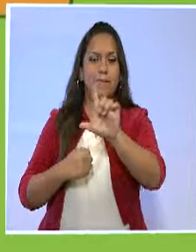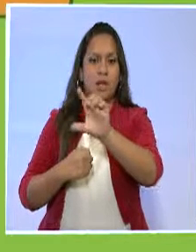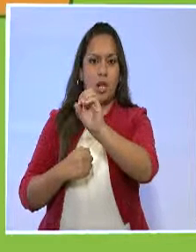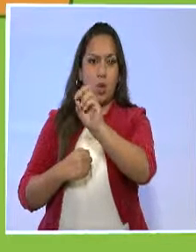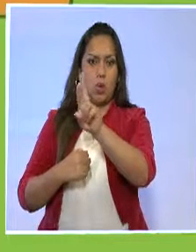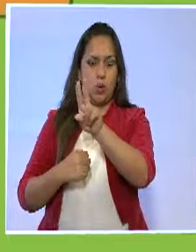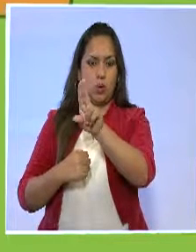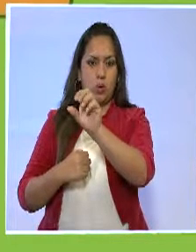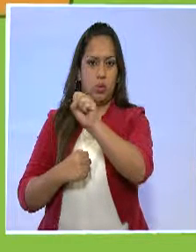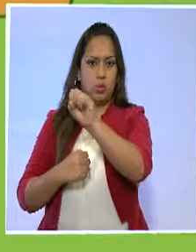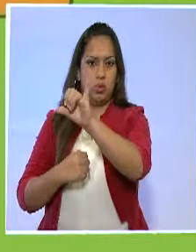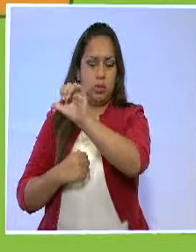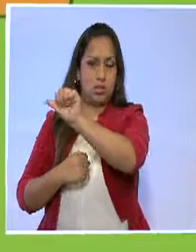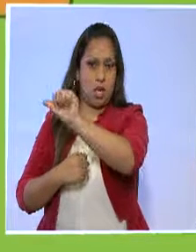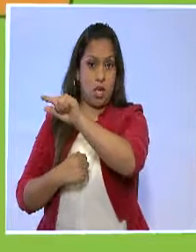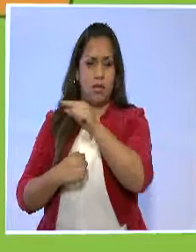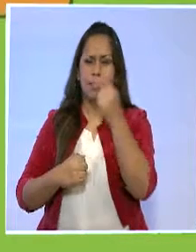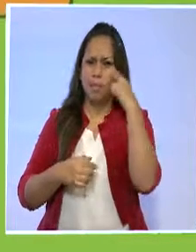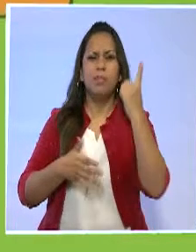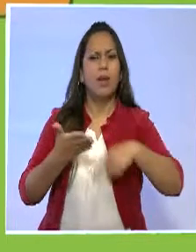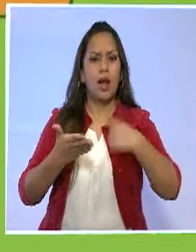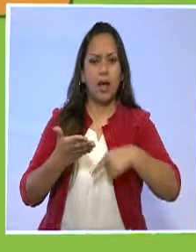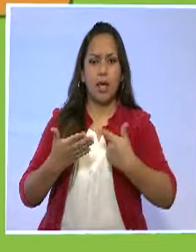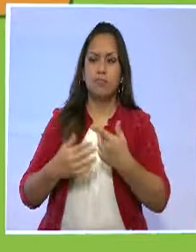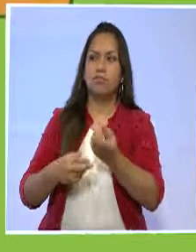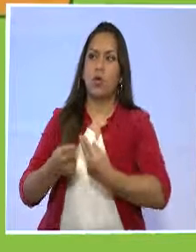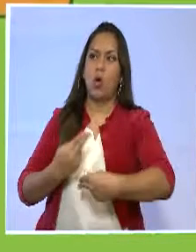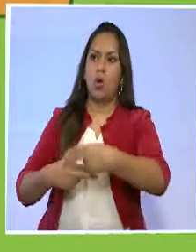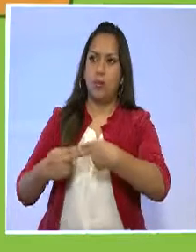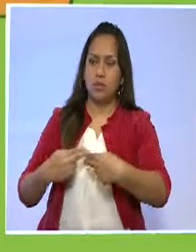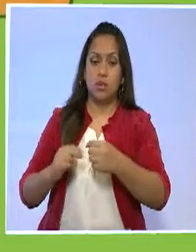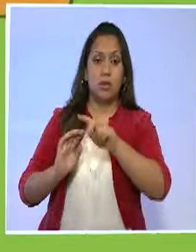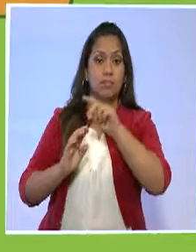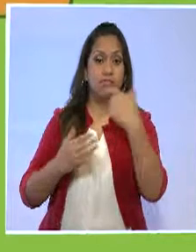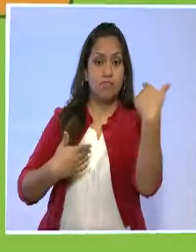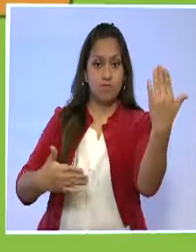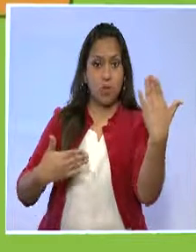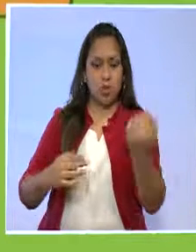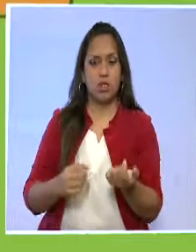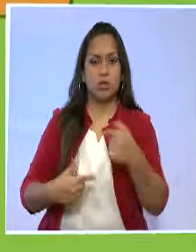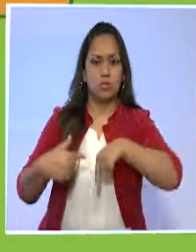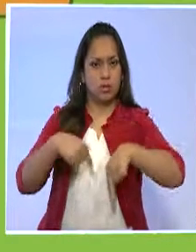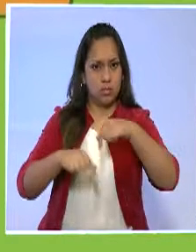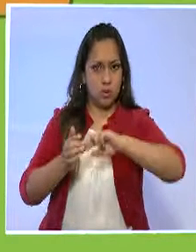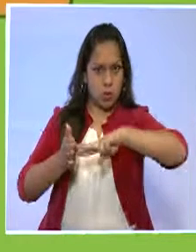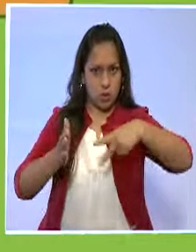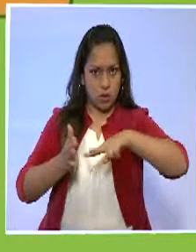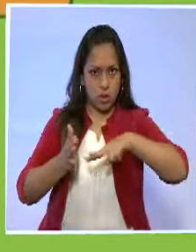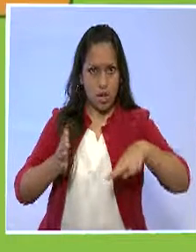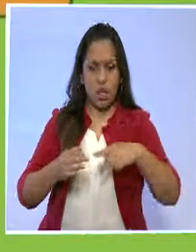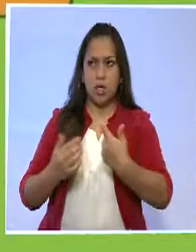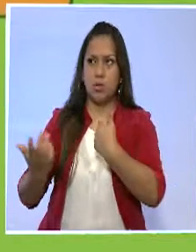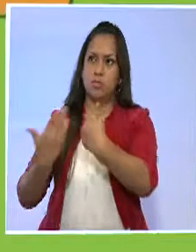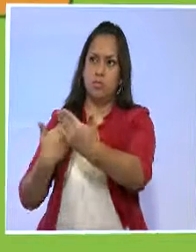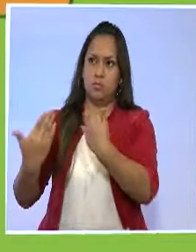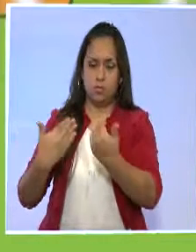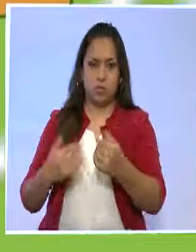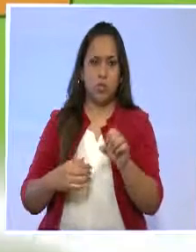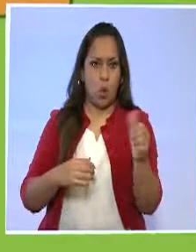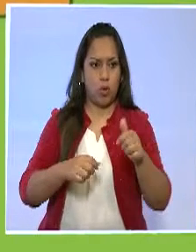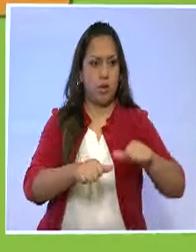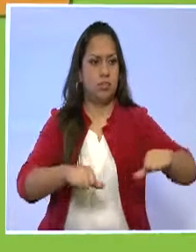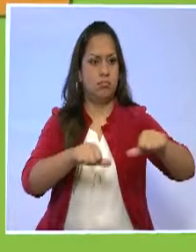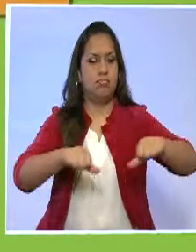cooperación en el ámbito económico y comercial político de inversiones científico y técnico entre otras áreas de la producción